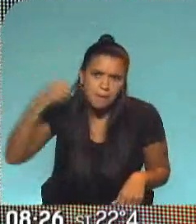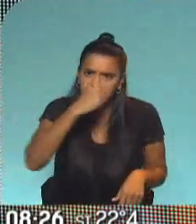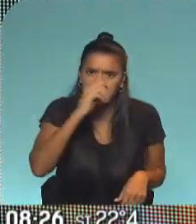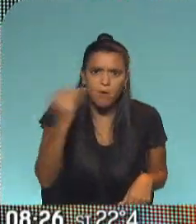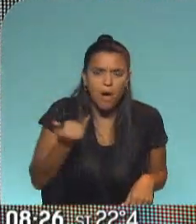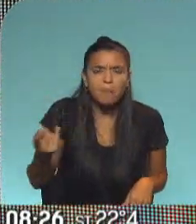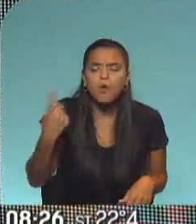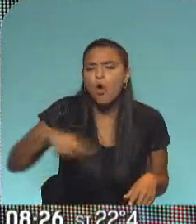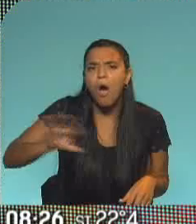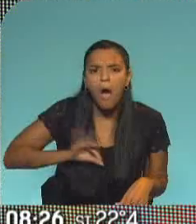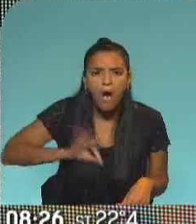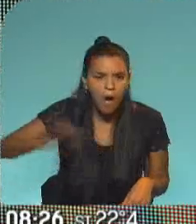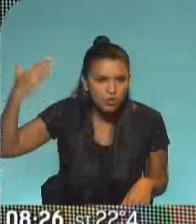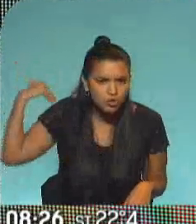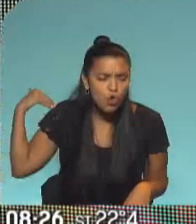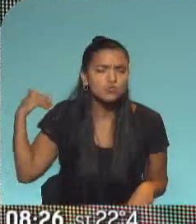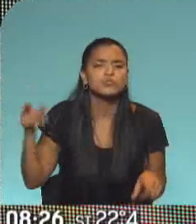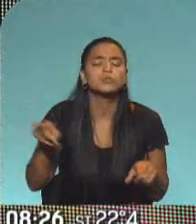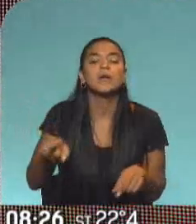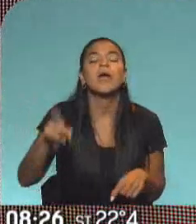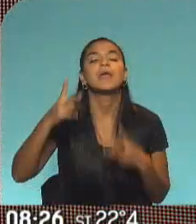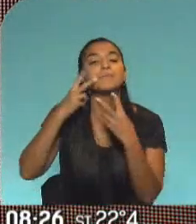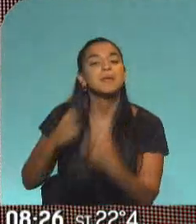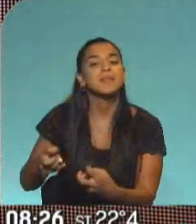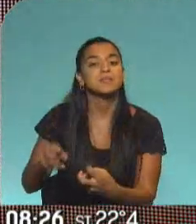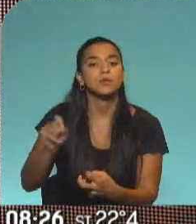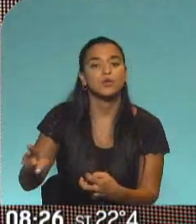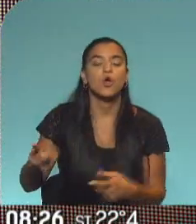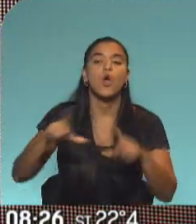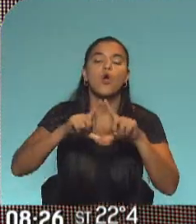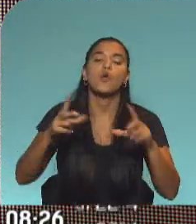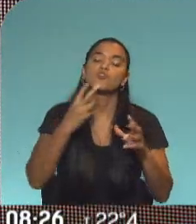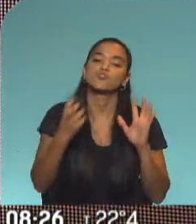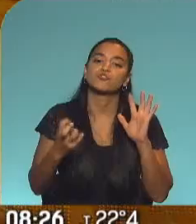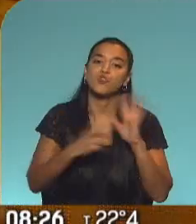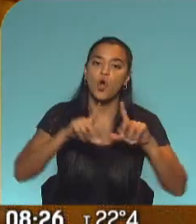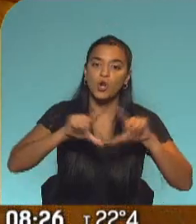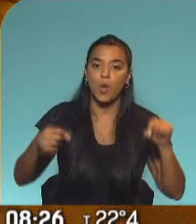tiempo, pero muchos años, como es la causa del Correo Argentino, Néstor.